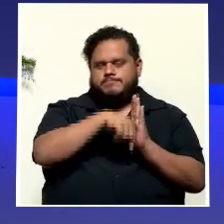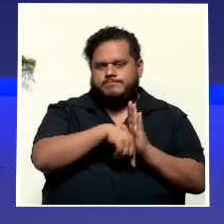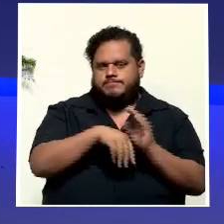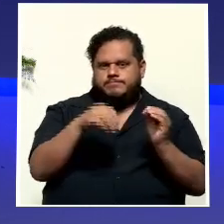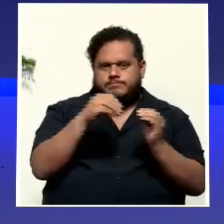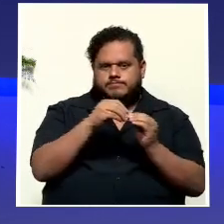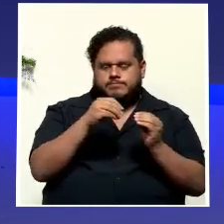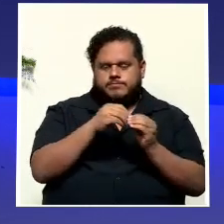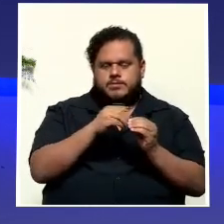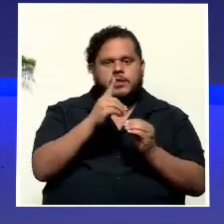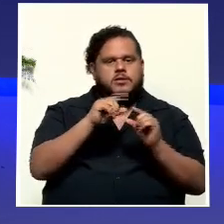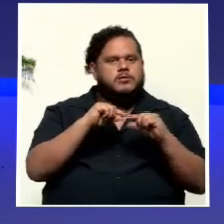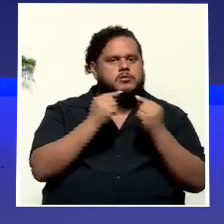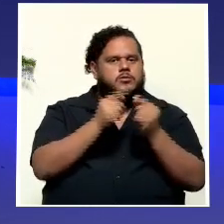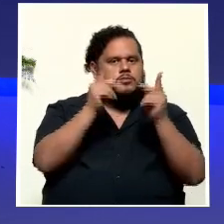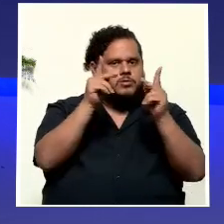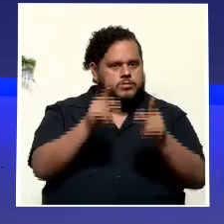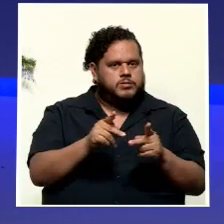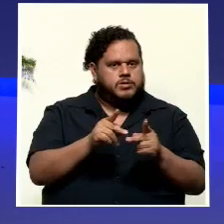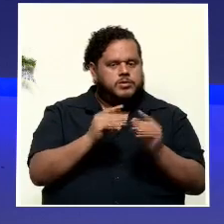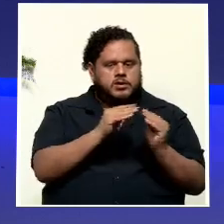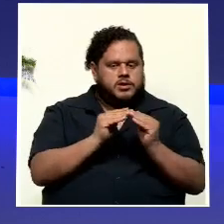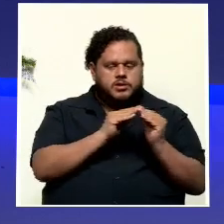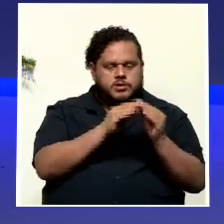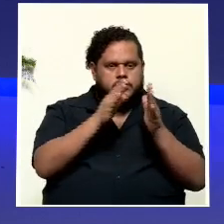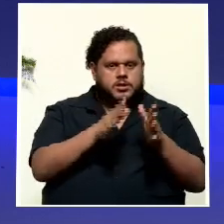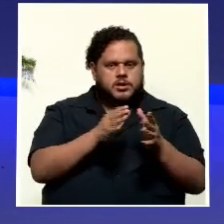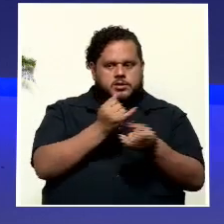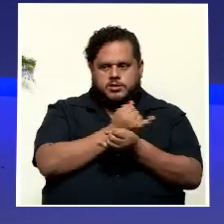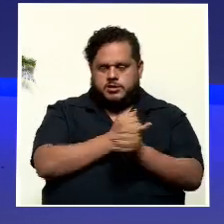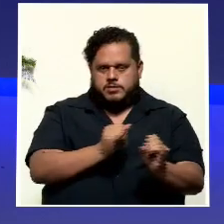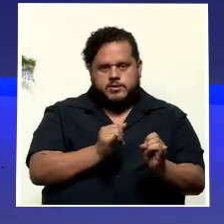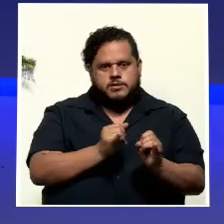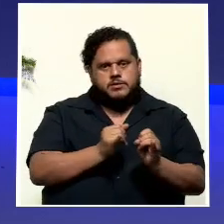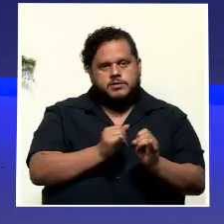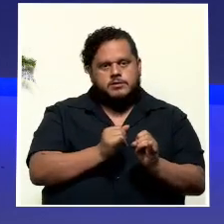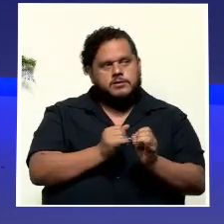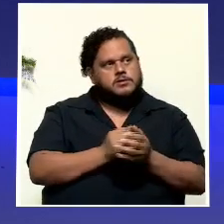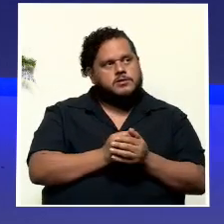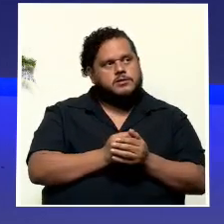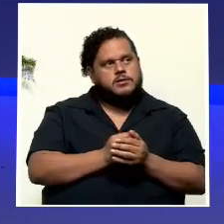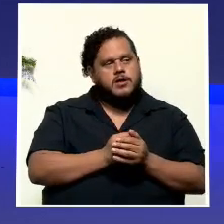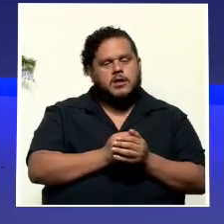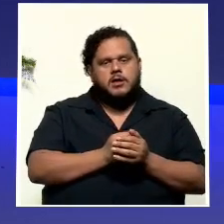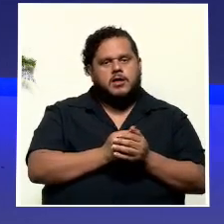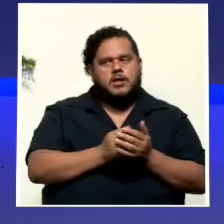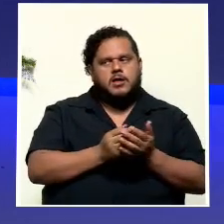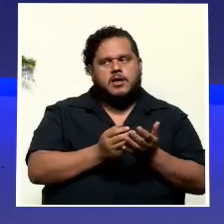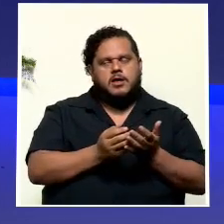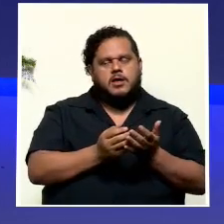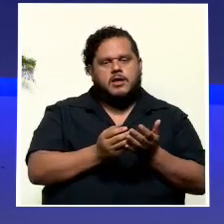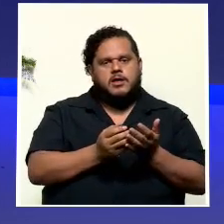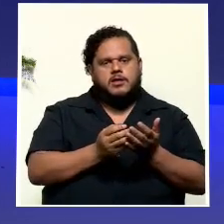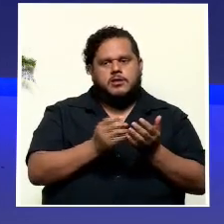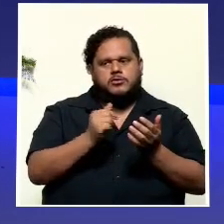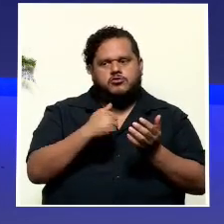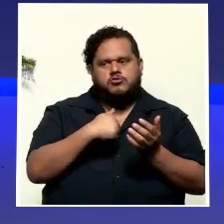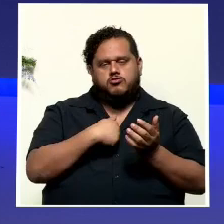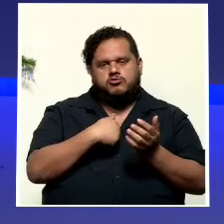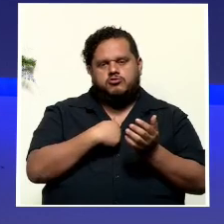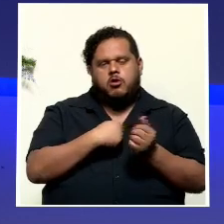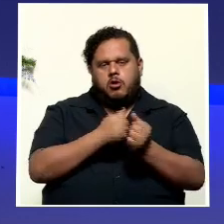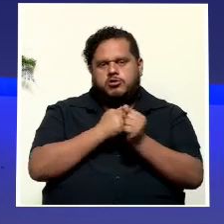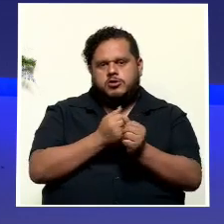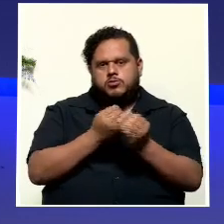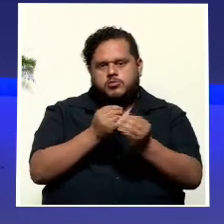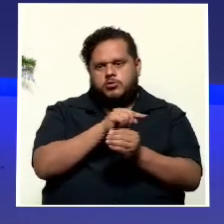más. Es un grupo de personas, ciudadanas independientes, yo no participo, pero sí les sigo mucho lo que